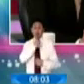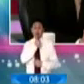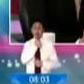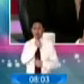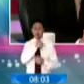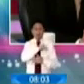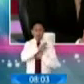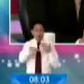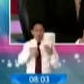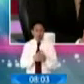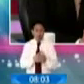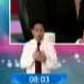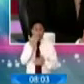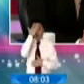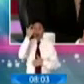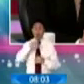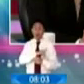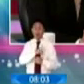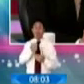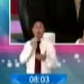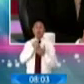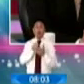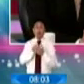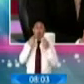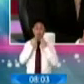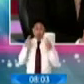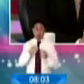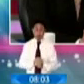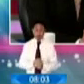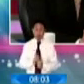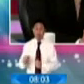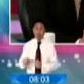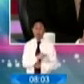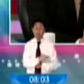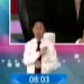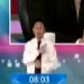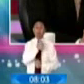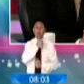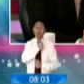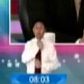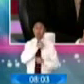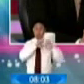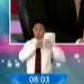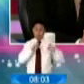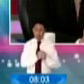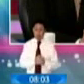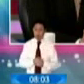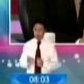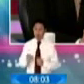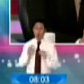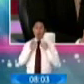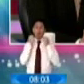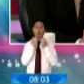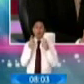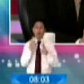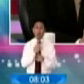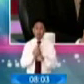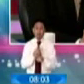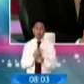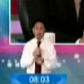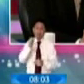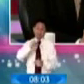privado, porque para que existan estas compras en el sector público hay unos oferentes en el sector privado, porque hay redes de